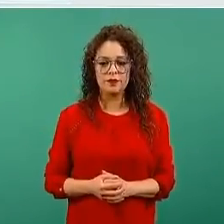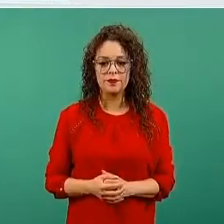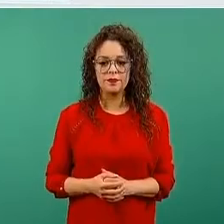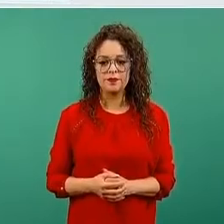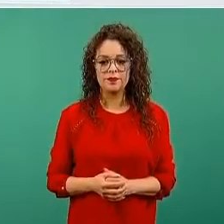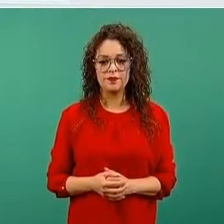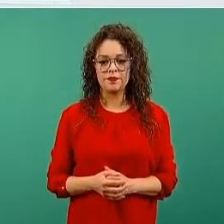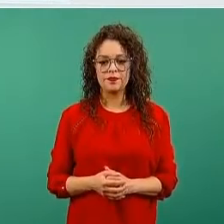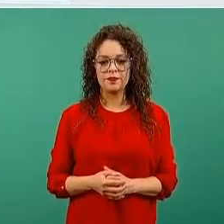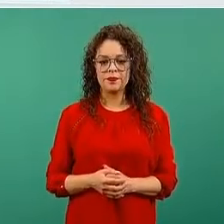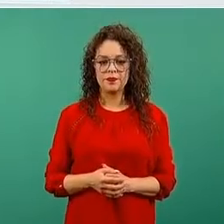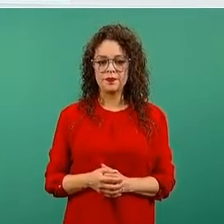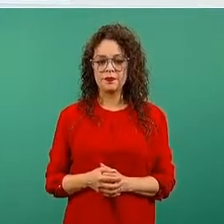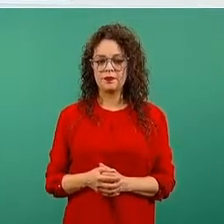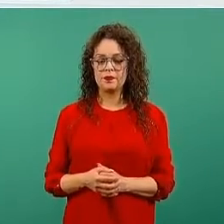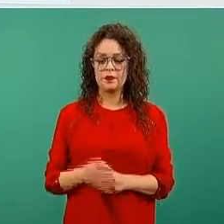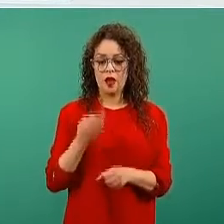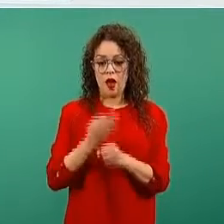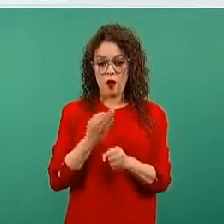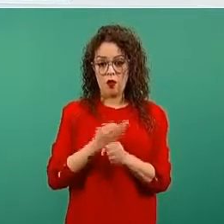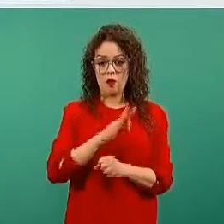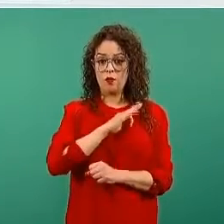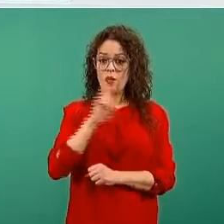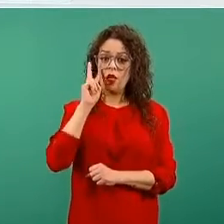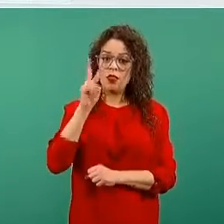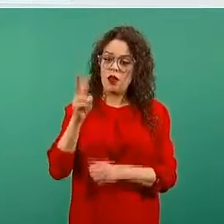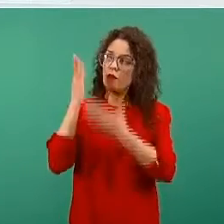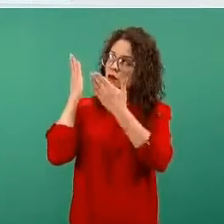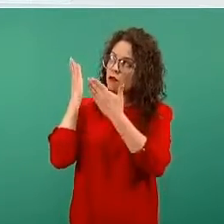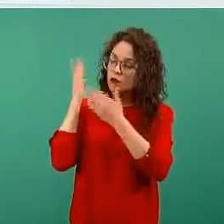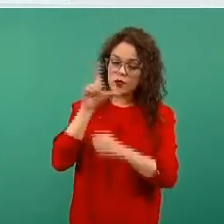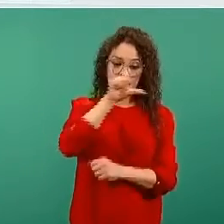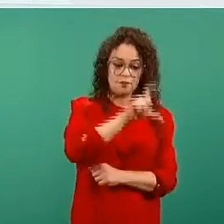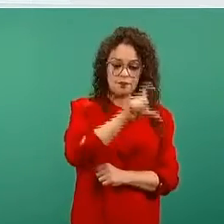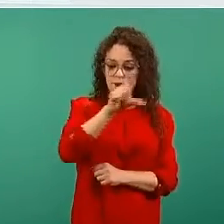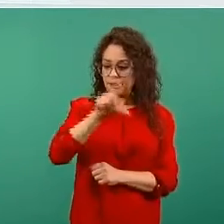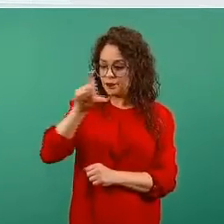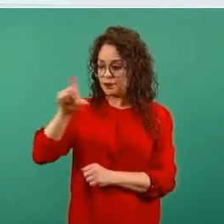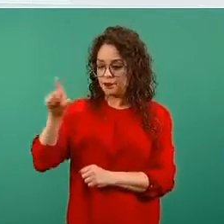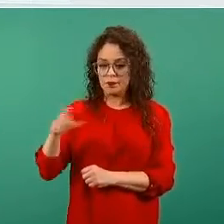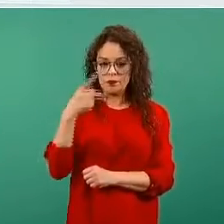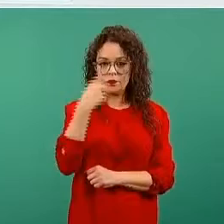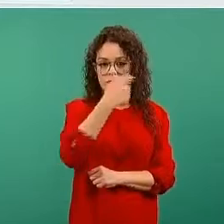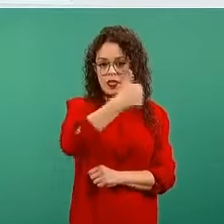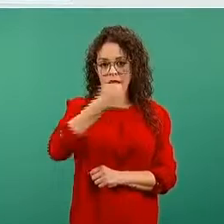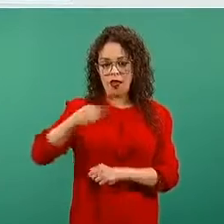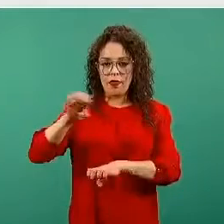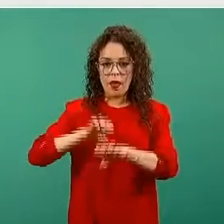De modo que esta es la distribución actual, ya con los nuevos datos de CanSino.